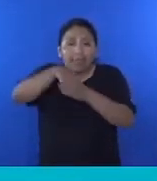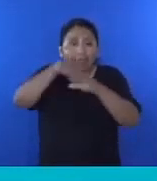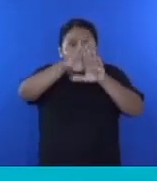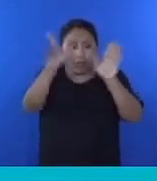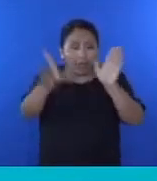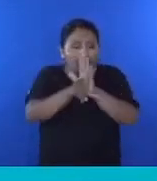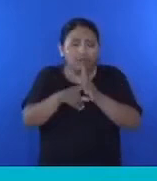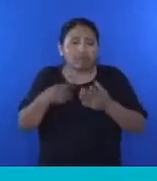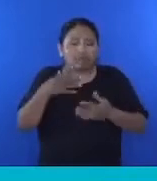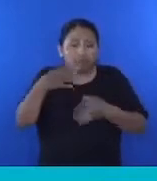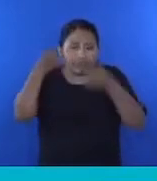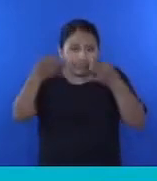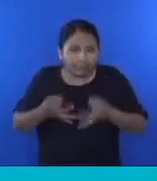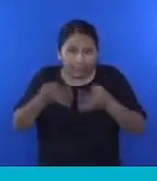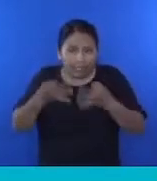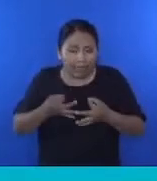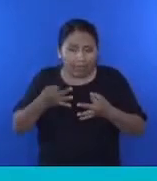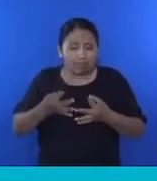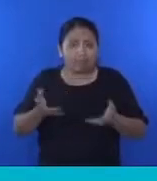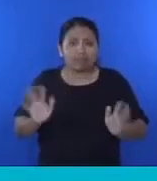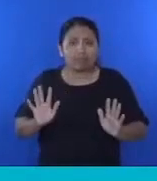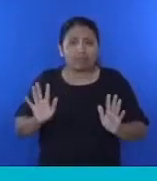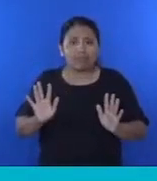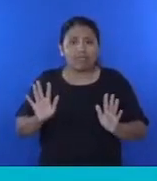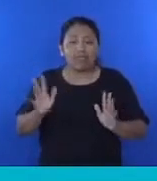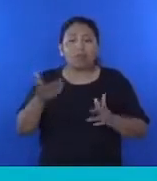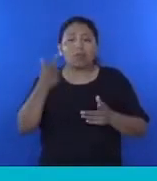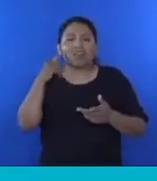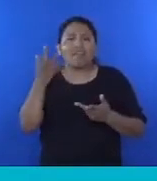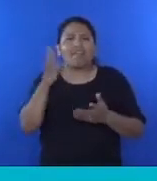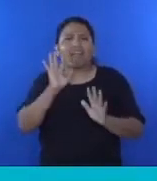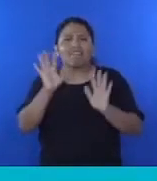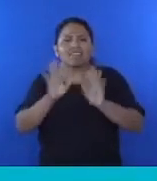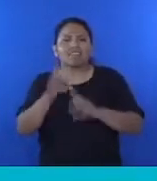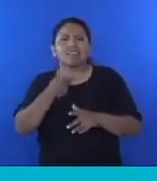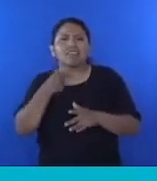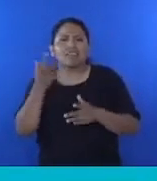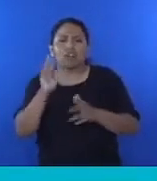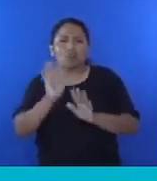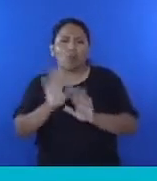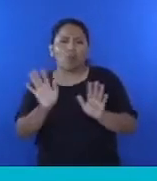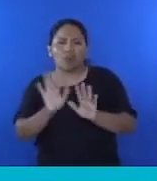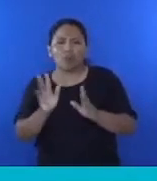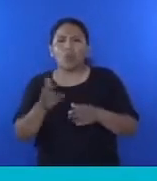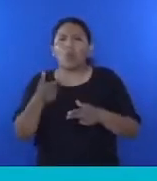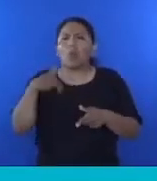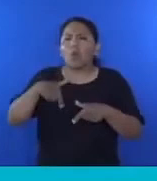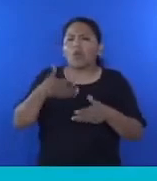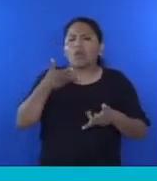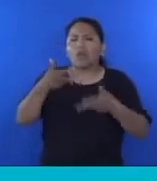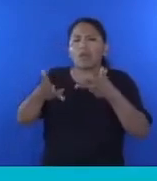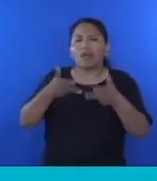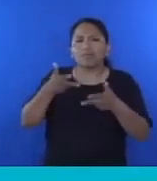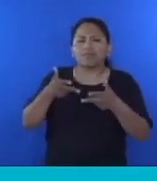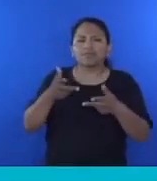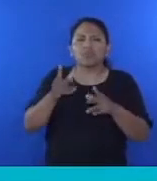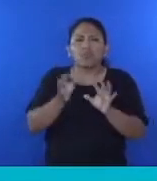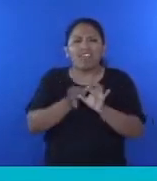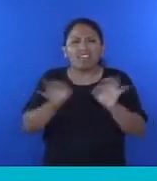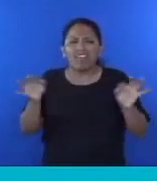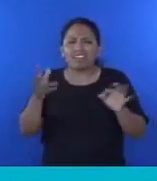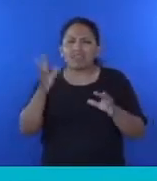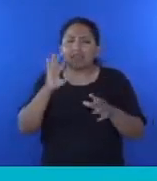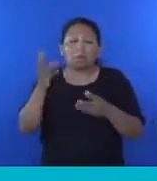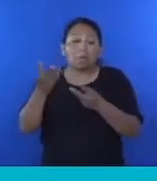son absolutamente legítimas, porque pareciera que a veces se quiere deslegitimar ese tipo de cosas. Hoy escuchamos una frase que